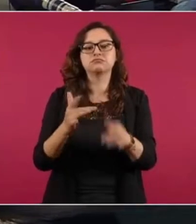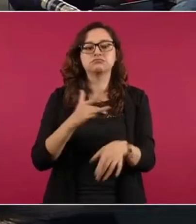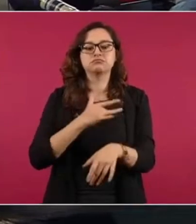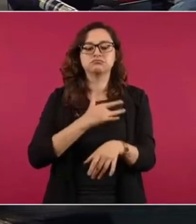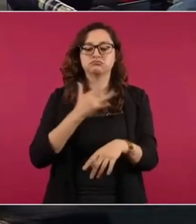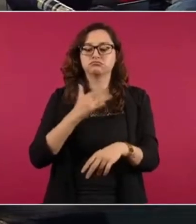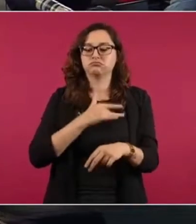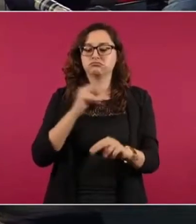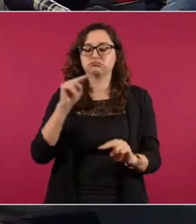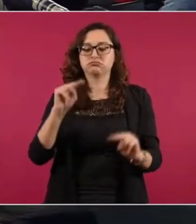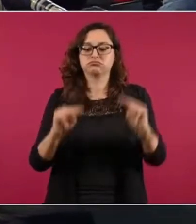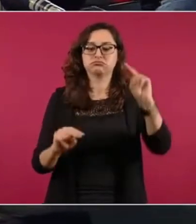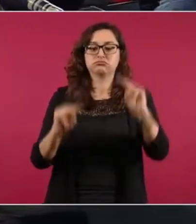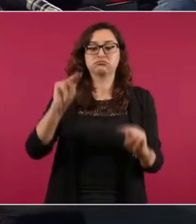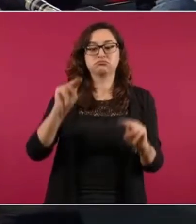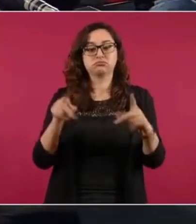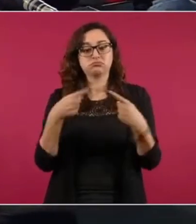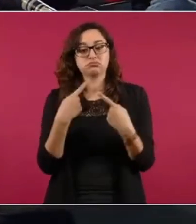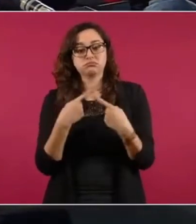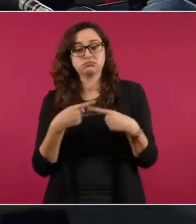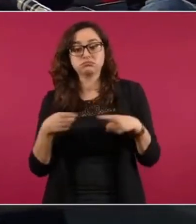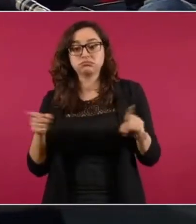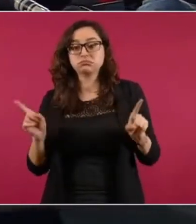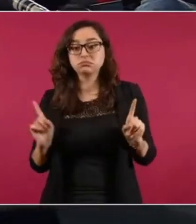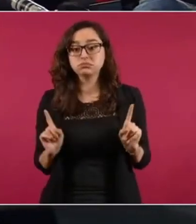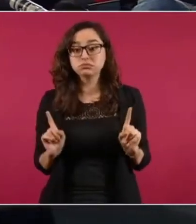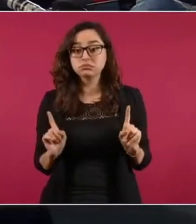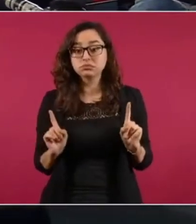son más